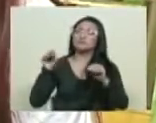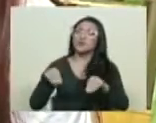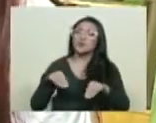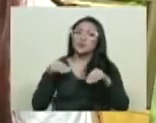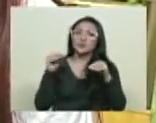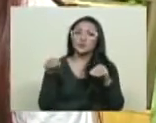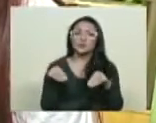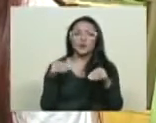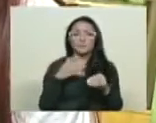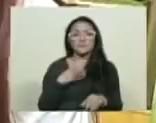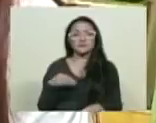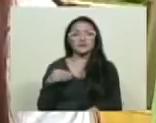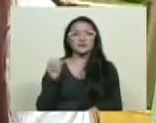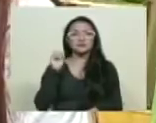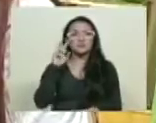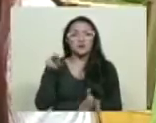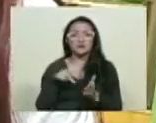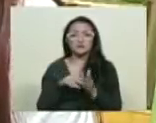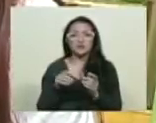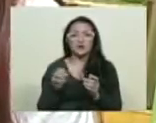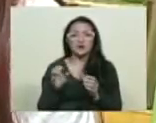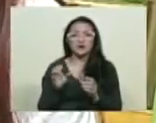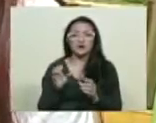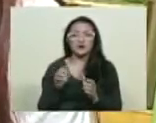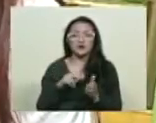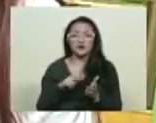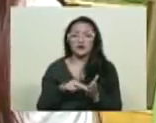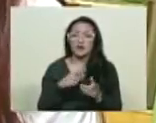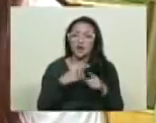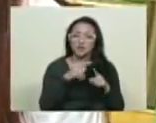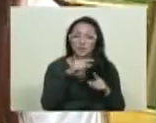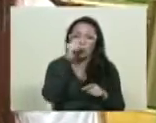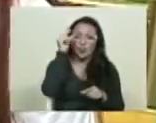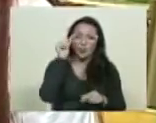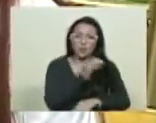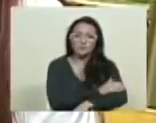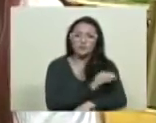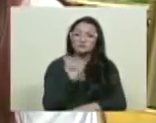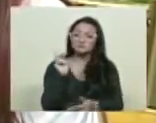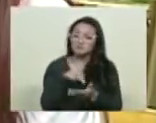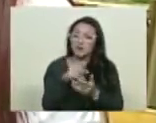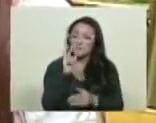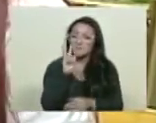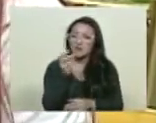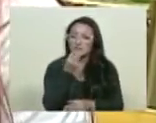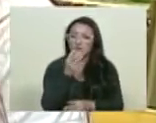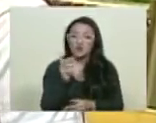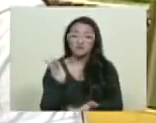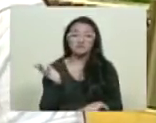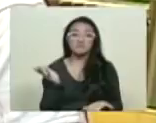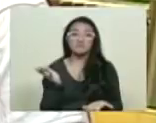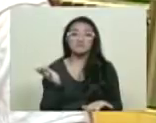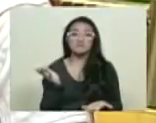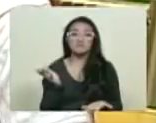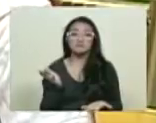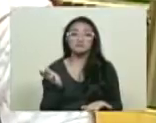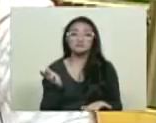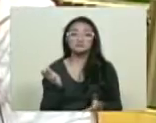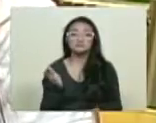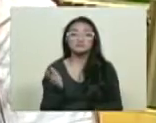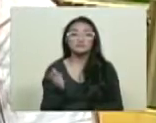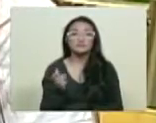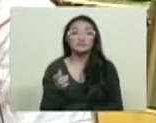al presidente la asamblea nacional julio borges y a otros parlamentarios que acudieran a miraflores quisiera saver presidente si